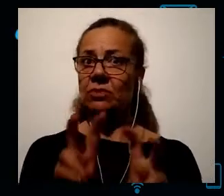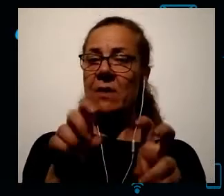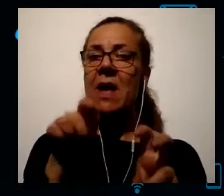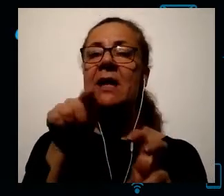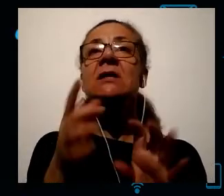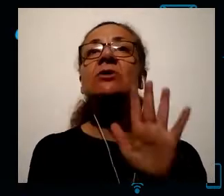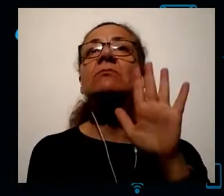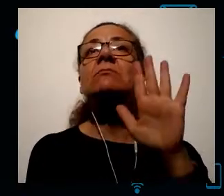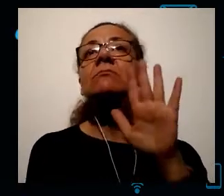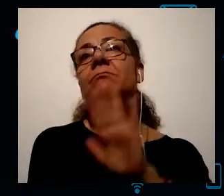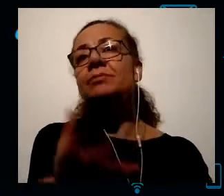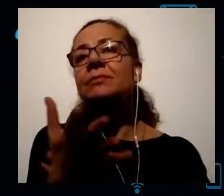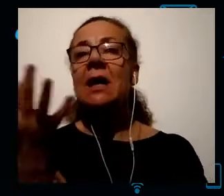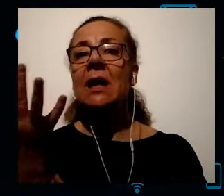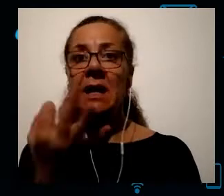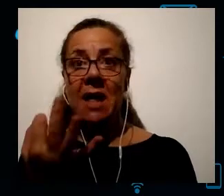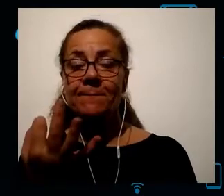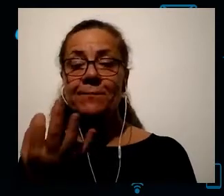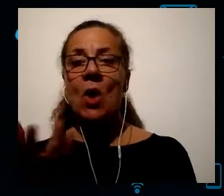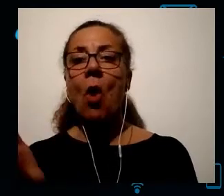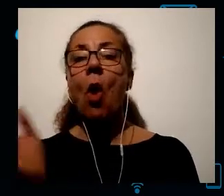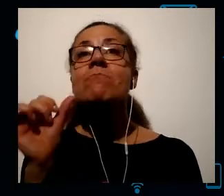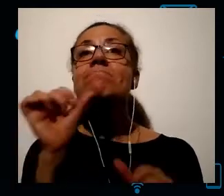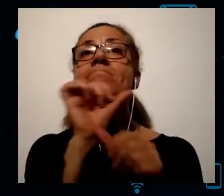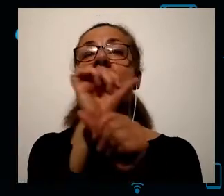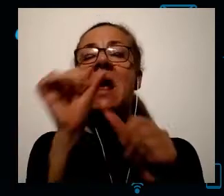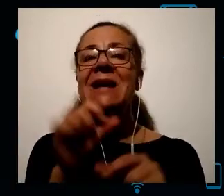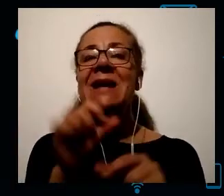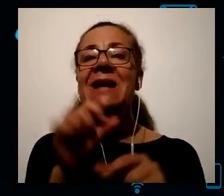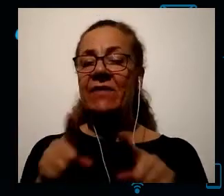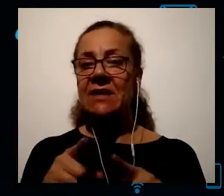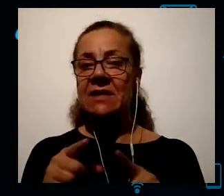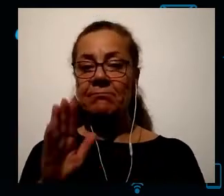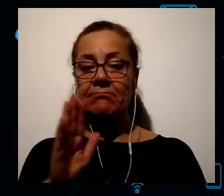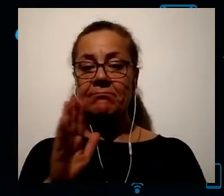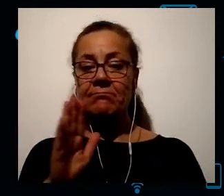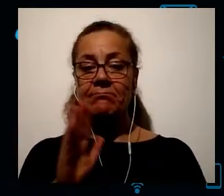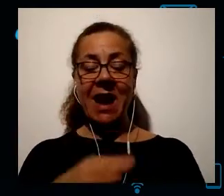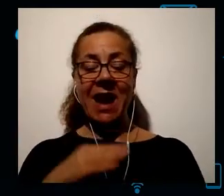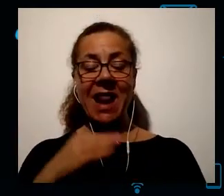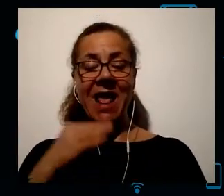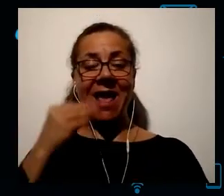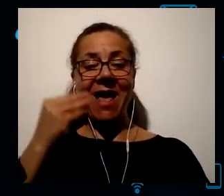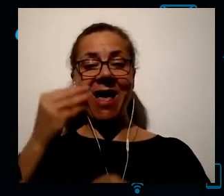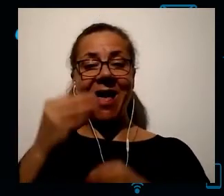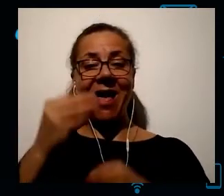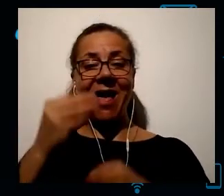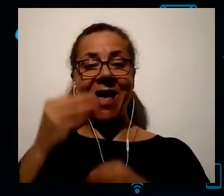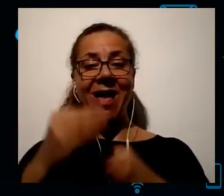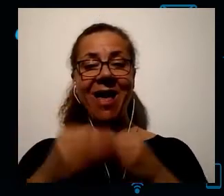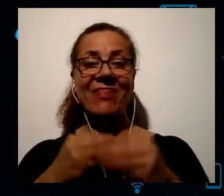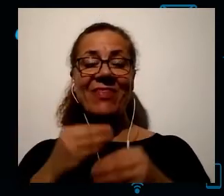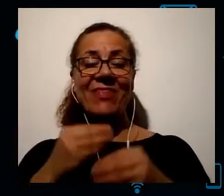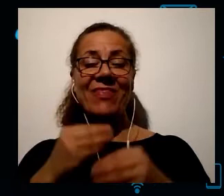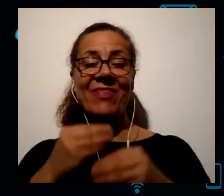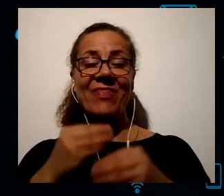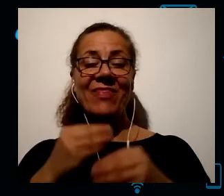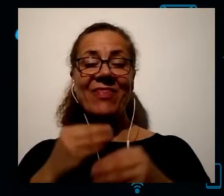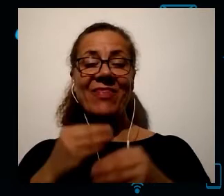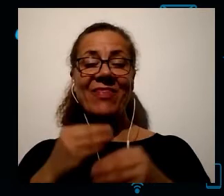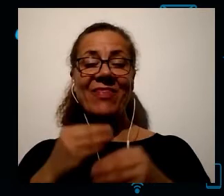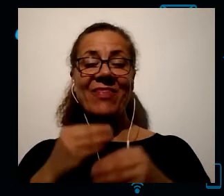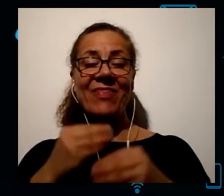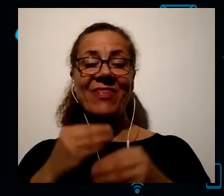genera maneras distintas de construirla y también el entramado social como